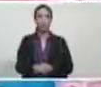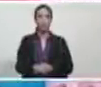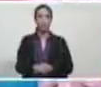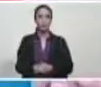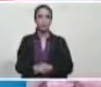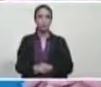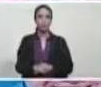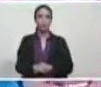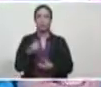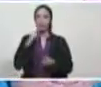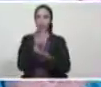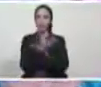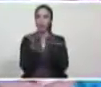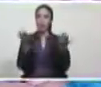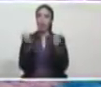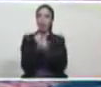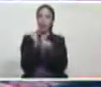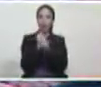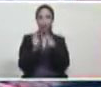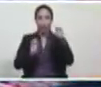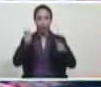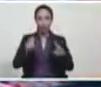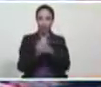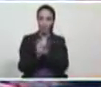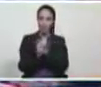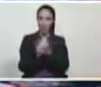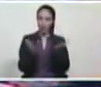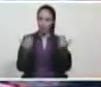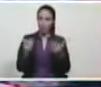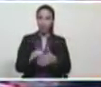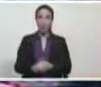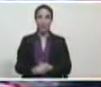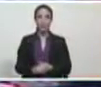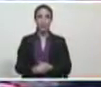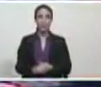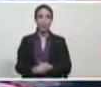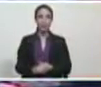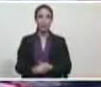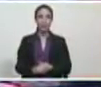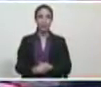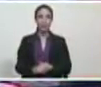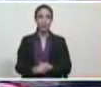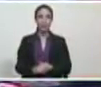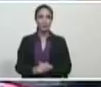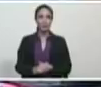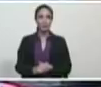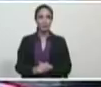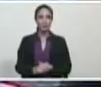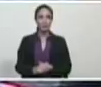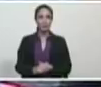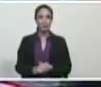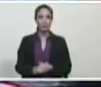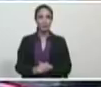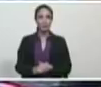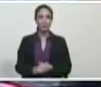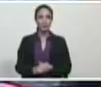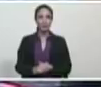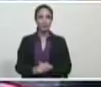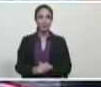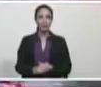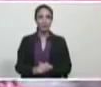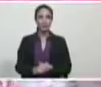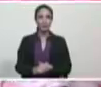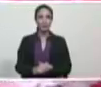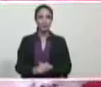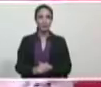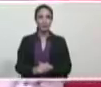Ahí están sus compañeros de trabajo, presidente. Los trabajadores del sector transporte con el presidente Nicolás Maduro.